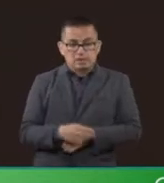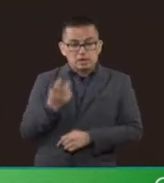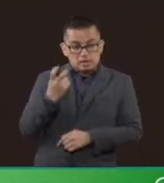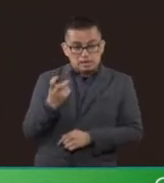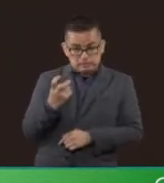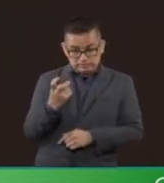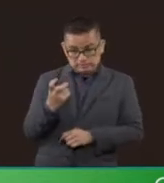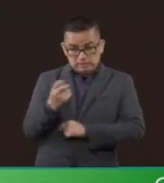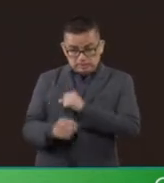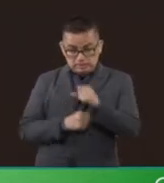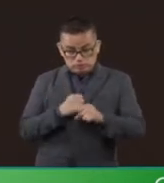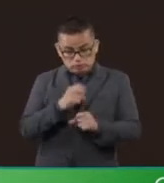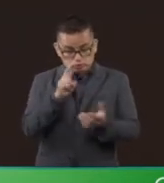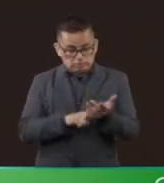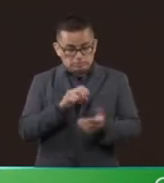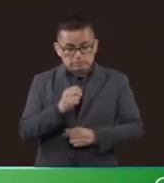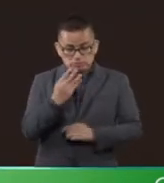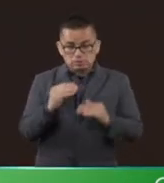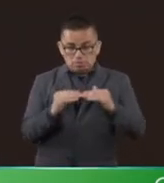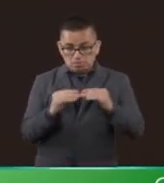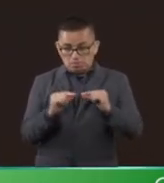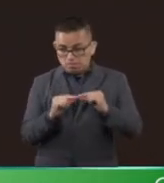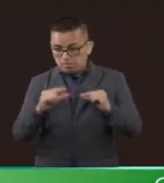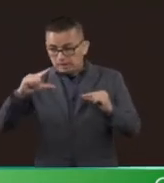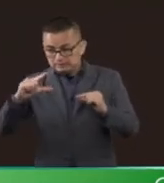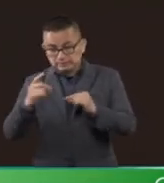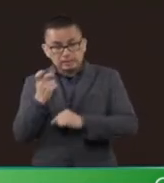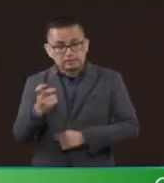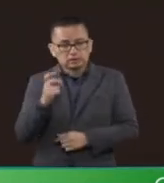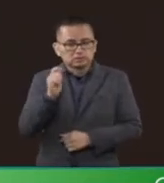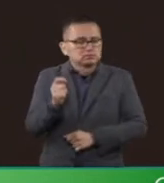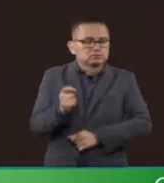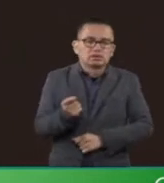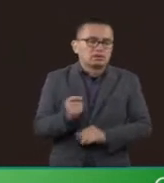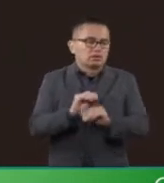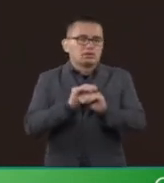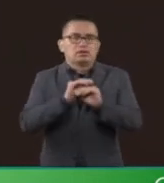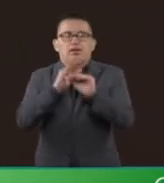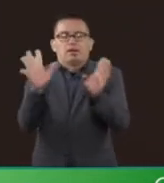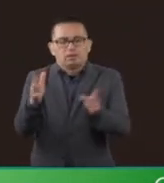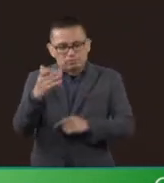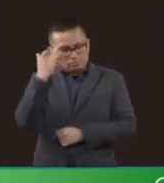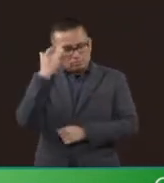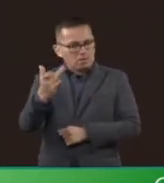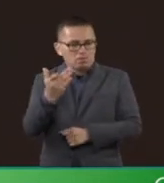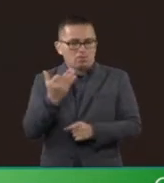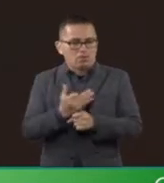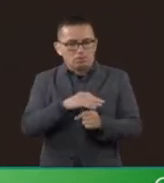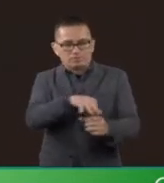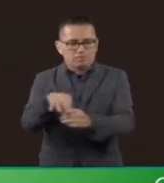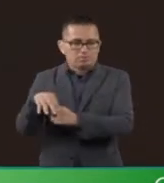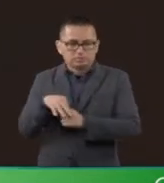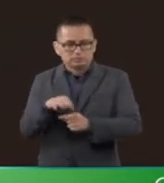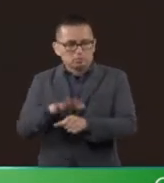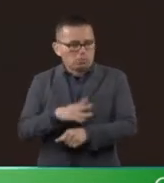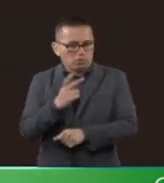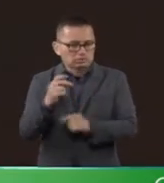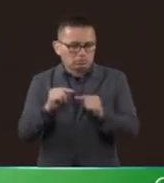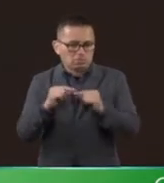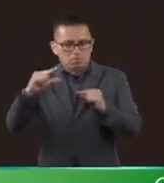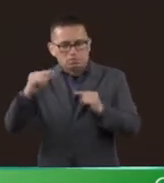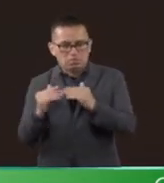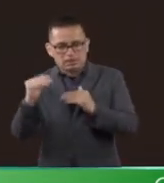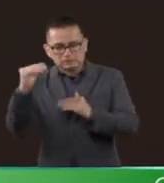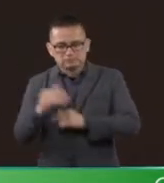en el 2024 no tenga nada que ver que haya sido un año electoral. Hay que decirlo claro, el